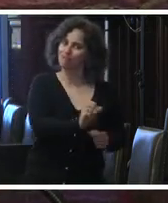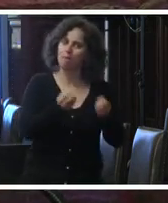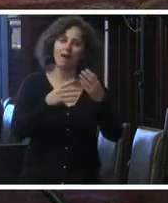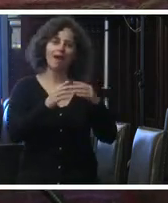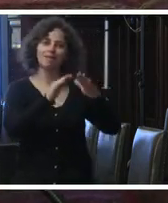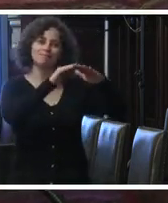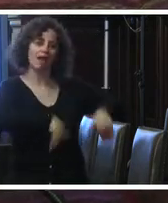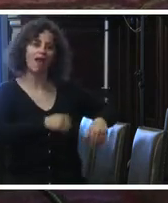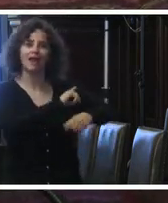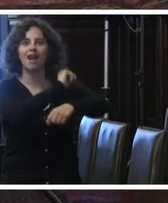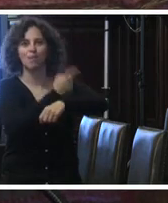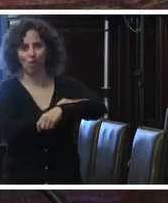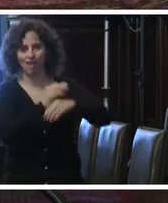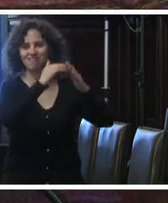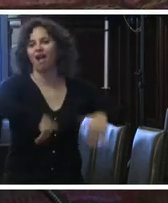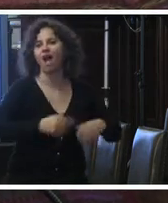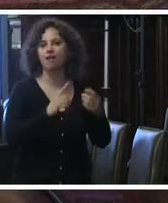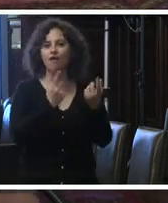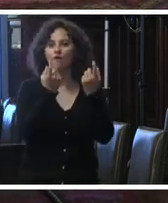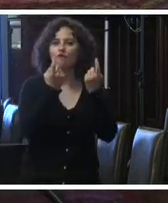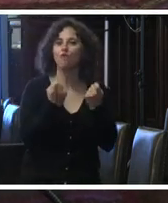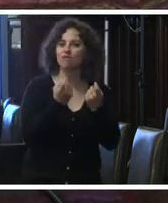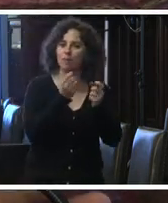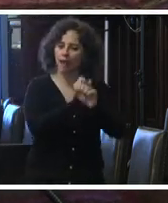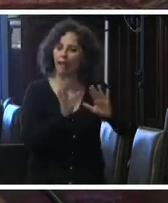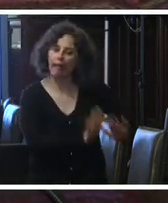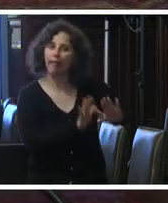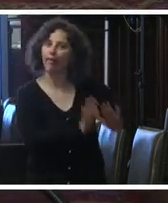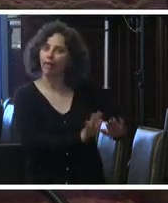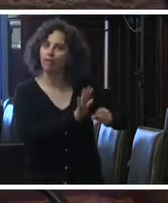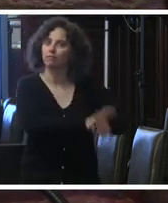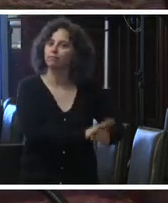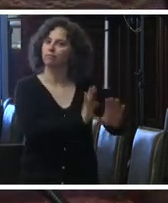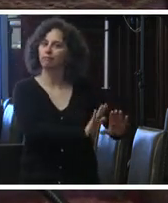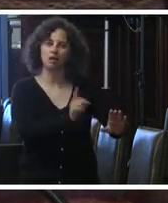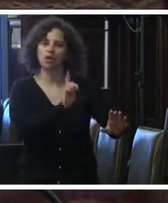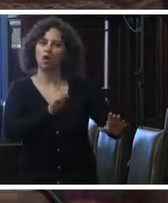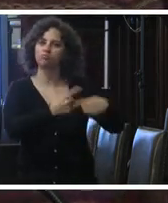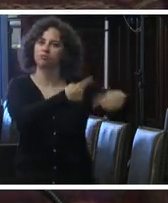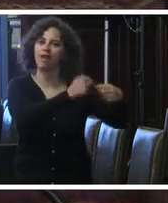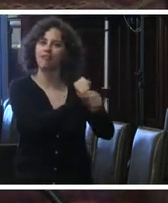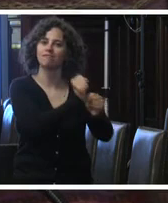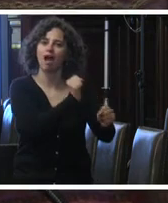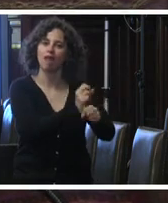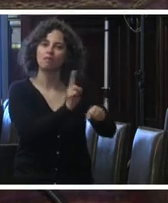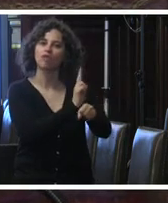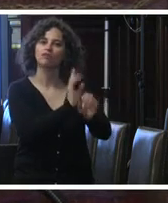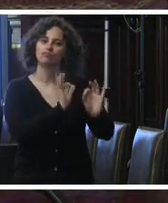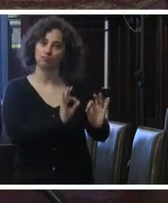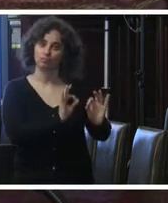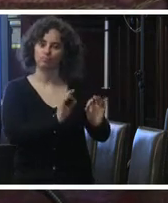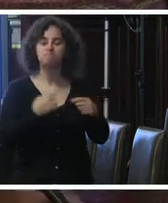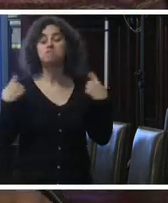poder mellar su labor de defensa, para inmovilizarlas y neutralizarlas. Nosotras hemos